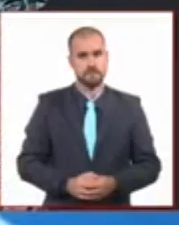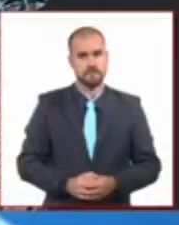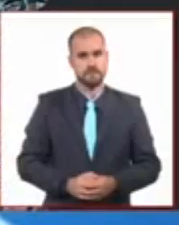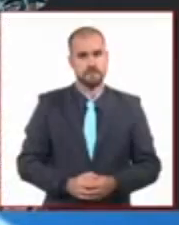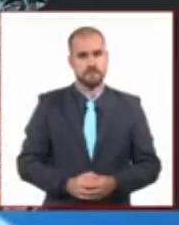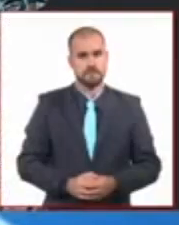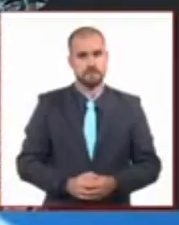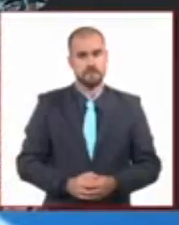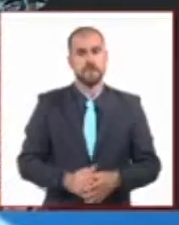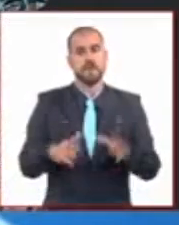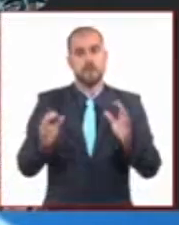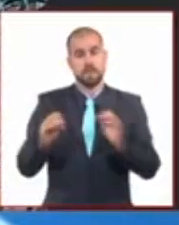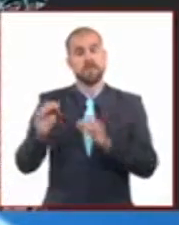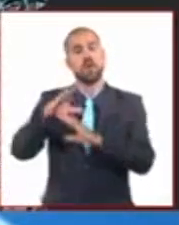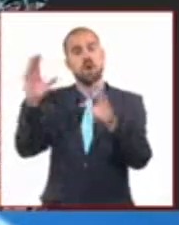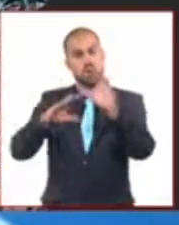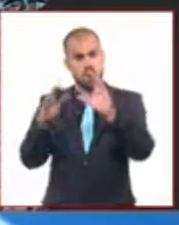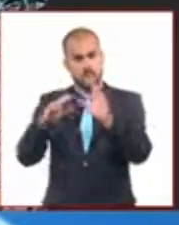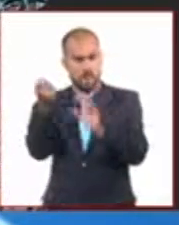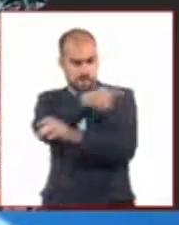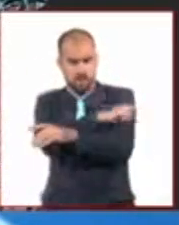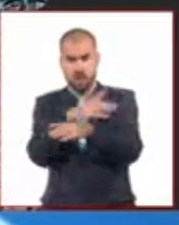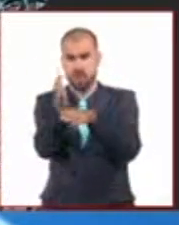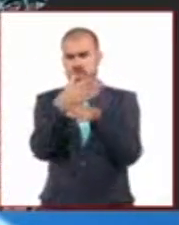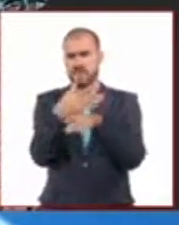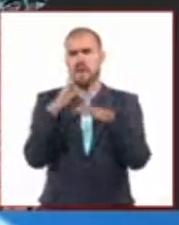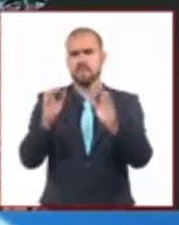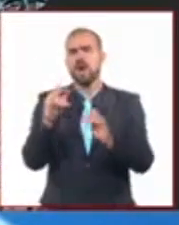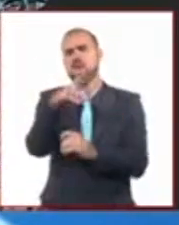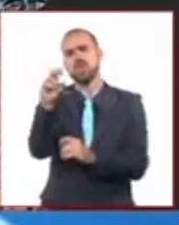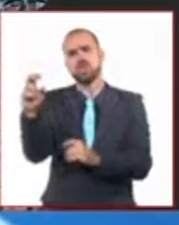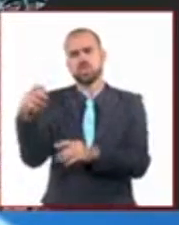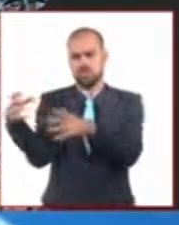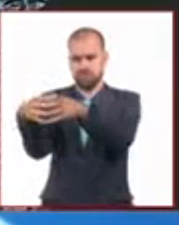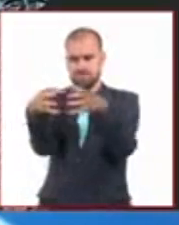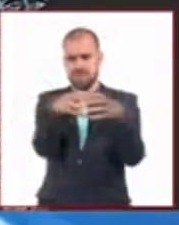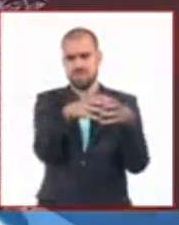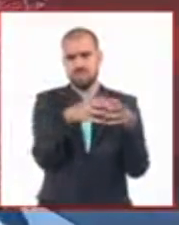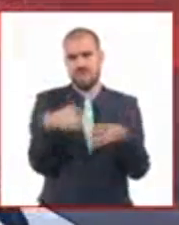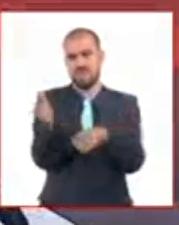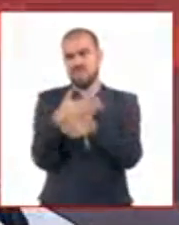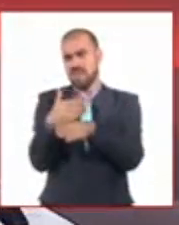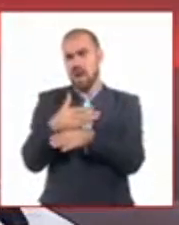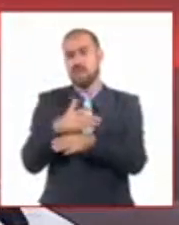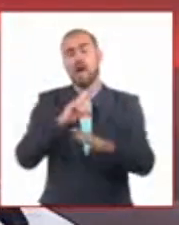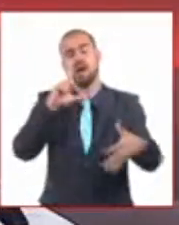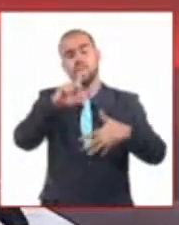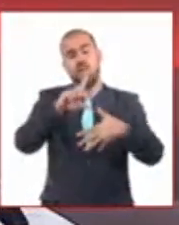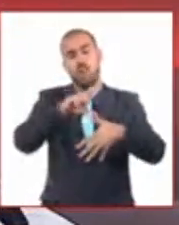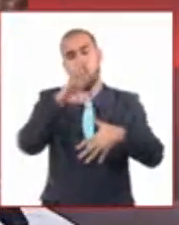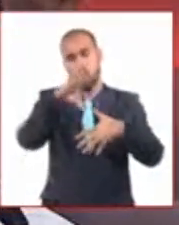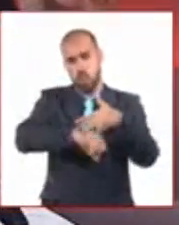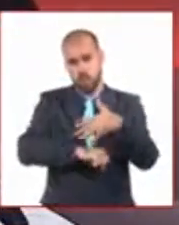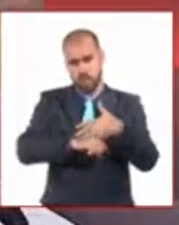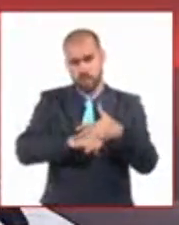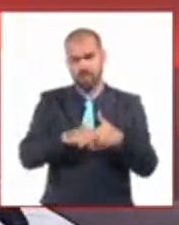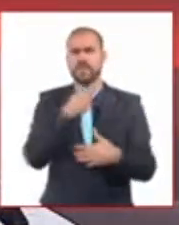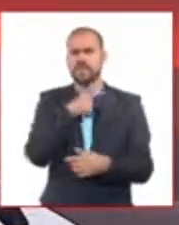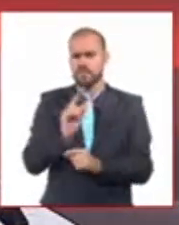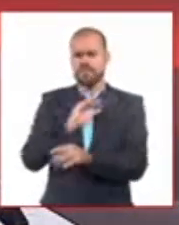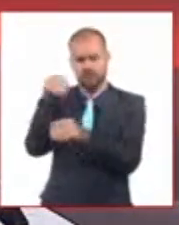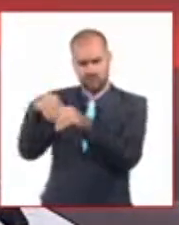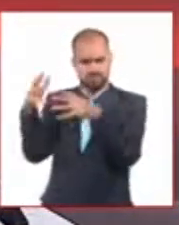200 organizaciones de todo de todas las américas incluidos los excluidos de eeuu los que no pueden